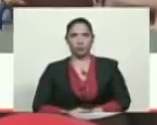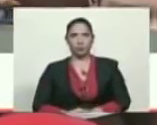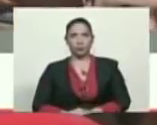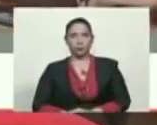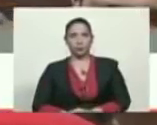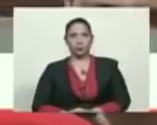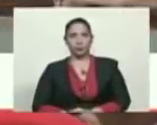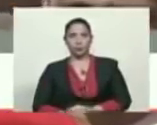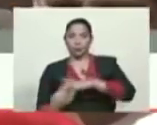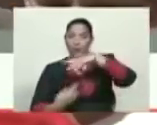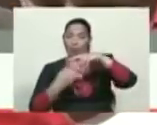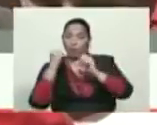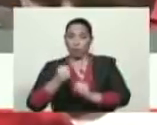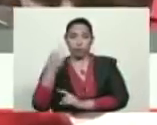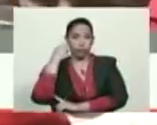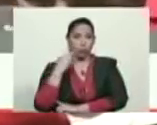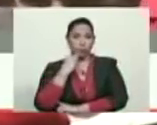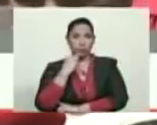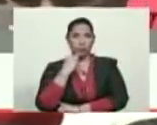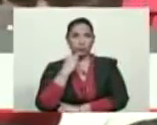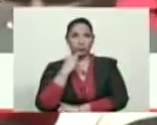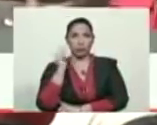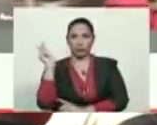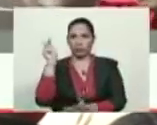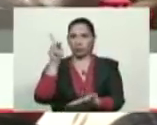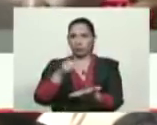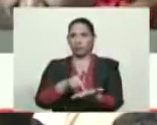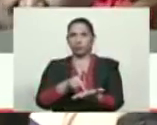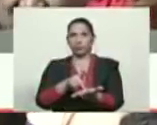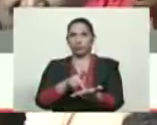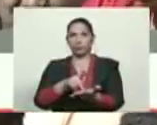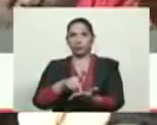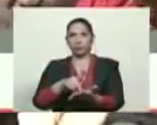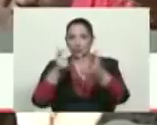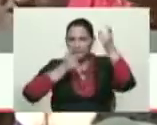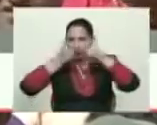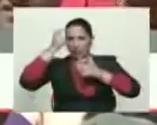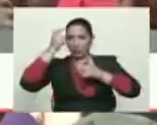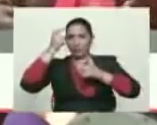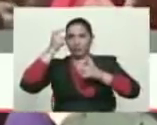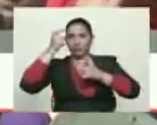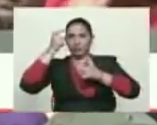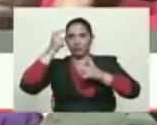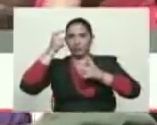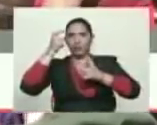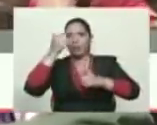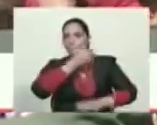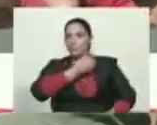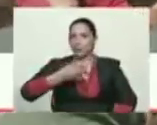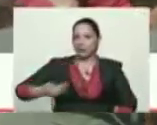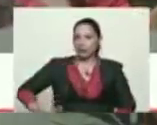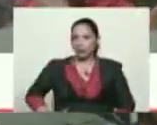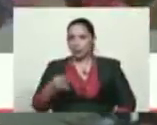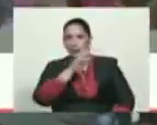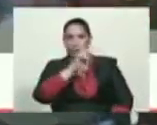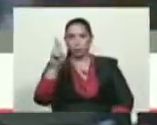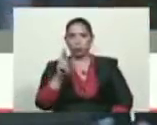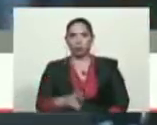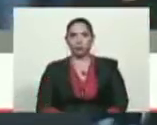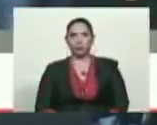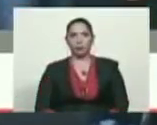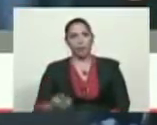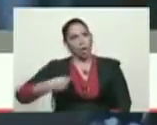de la revolución bolivariana, de la llegada del comandante Hugo Chávez a la presidencia de la República.